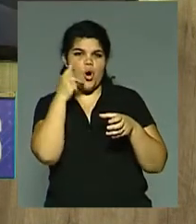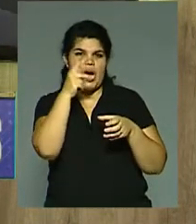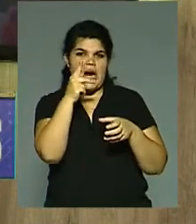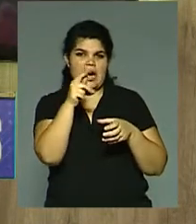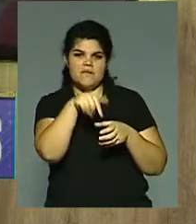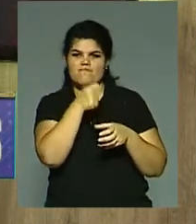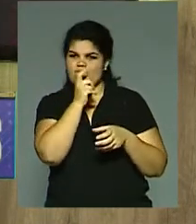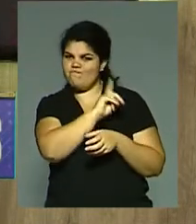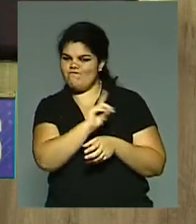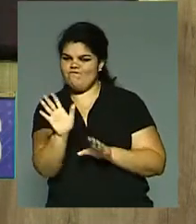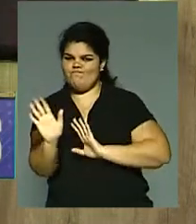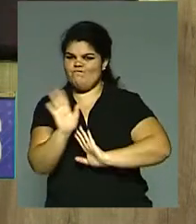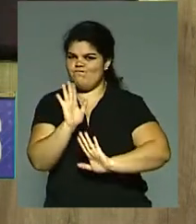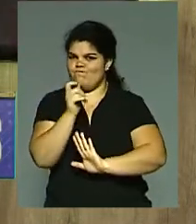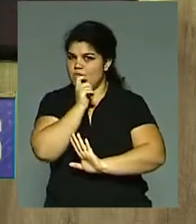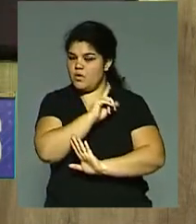por lo que habría que ver cómo